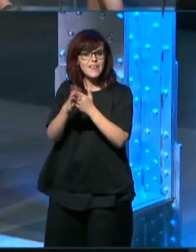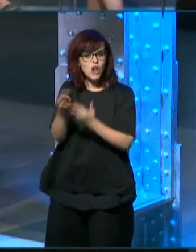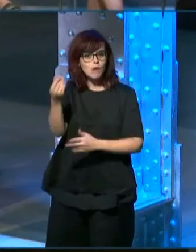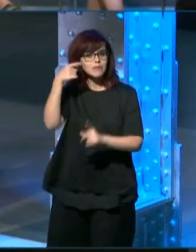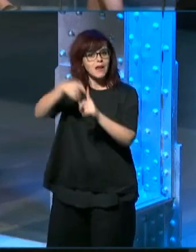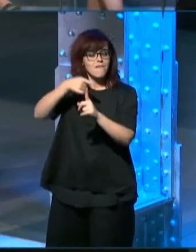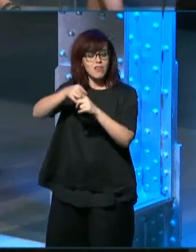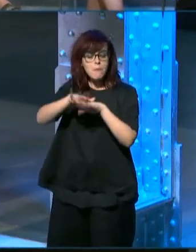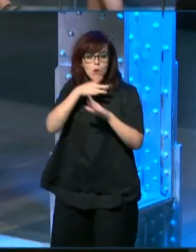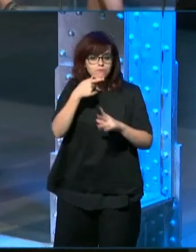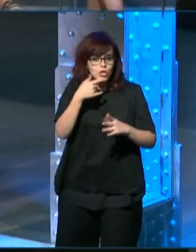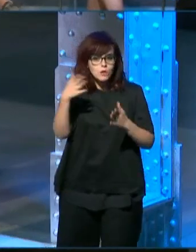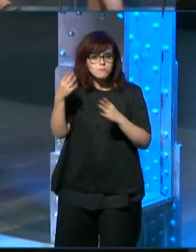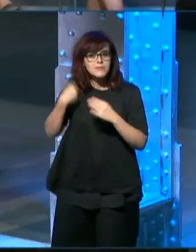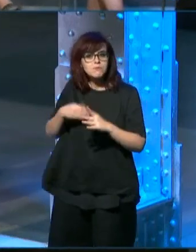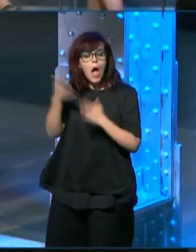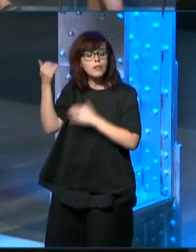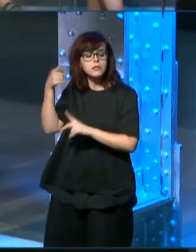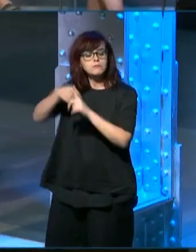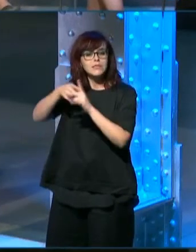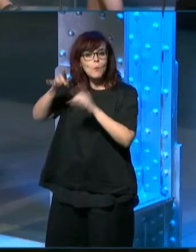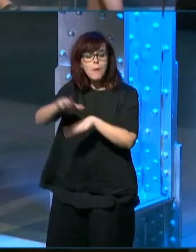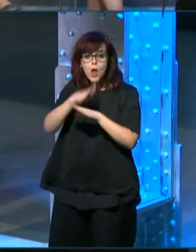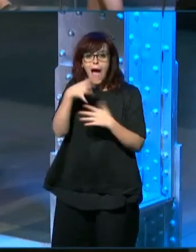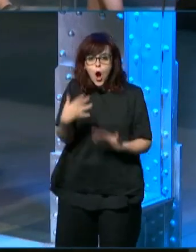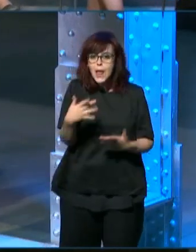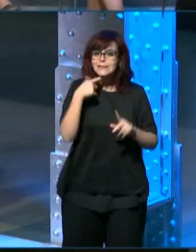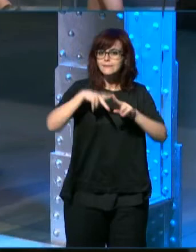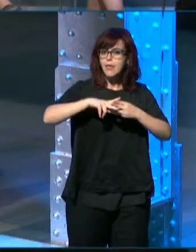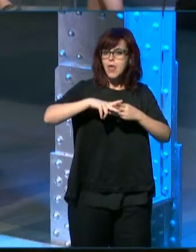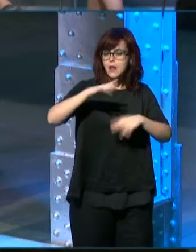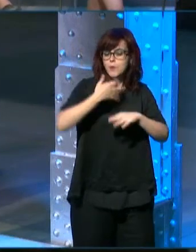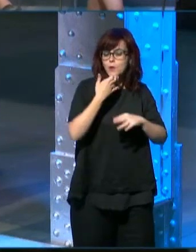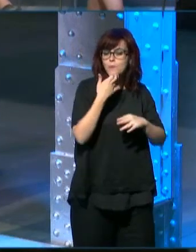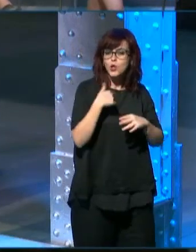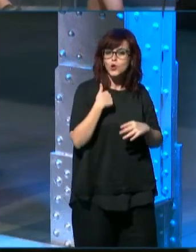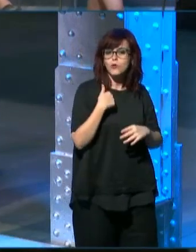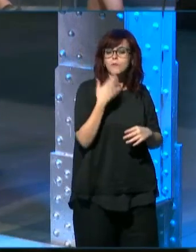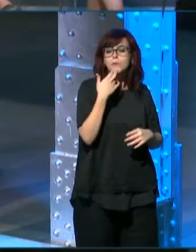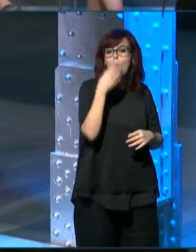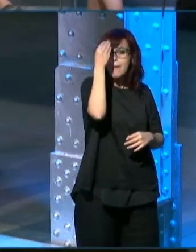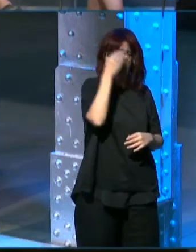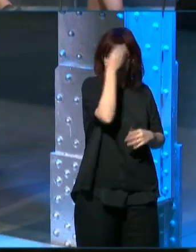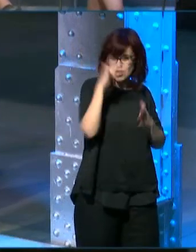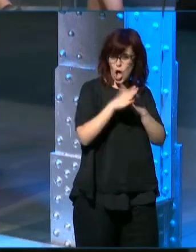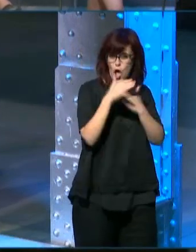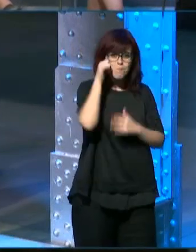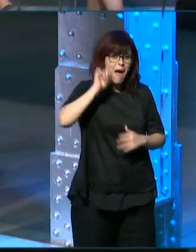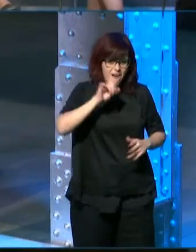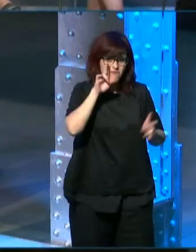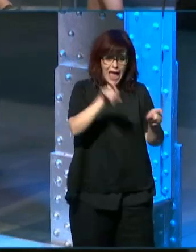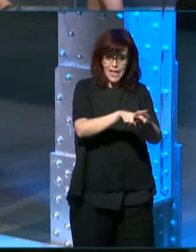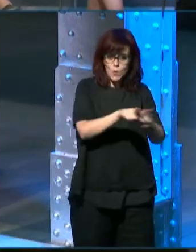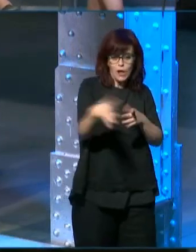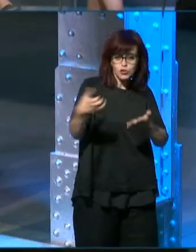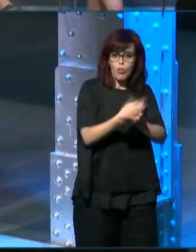cuando doy talleres literarios, a menudo utilizo películas como ejemplos, porque si digo El Padrino, todos han visto El Padrino, por lo menos todos los